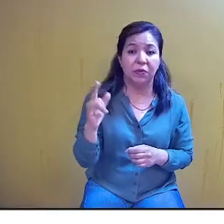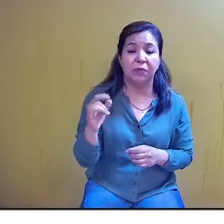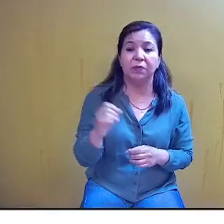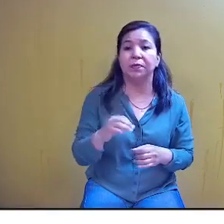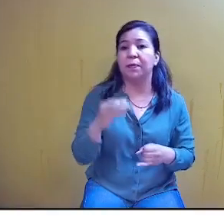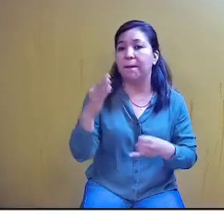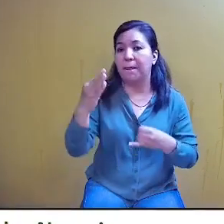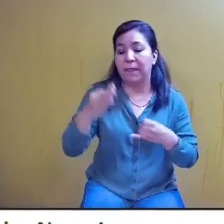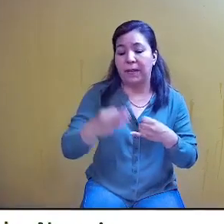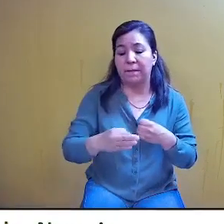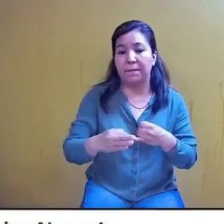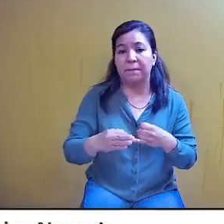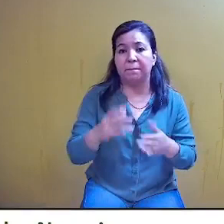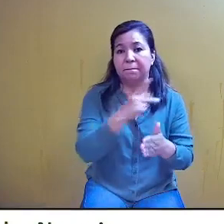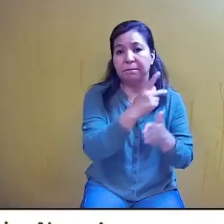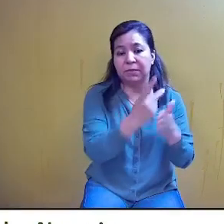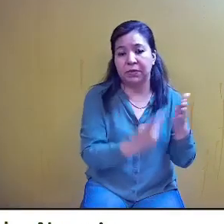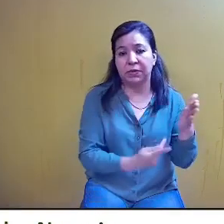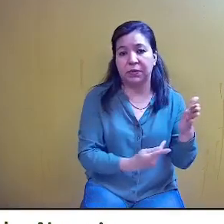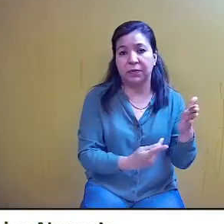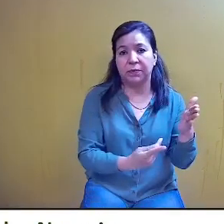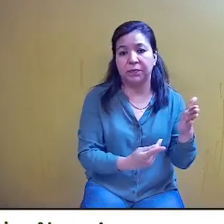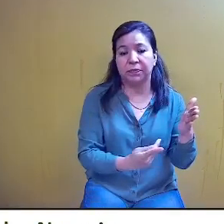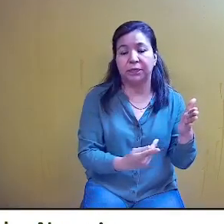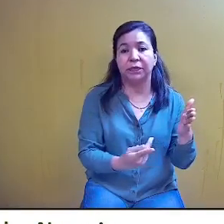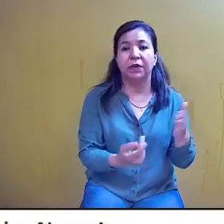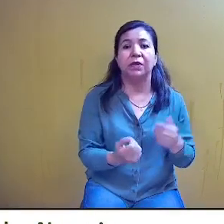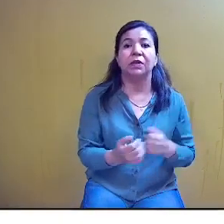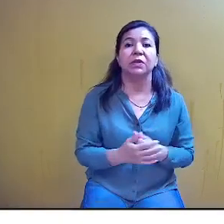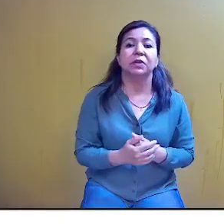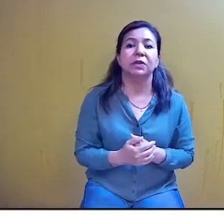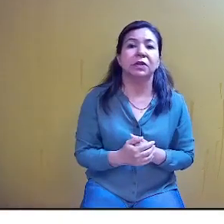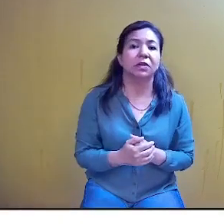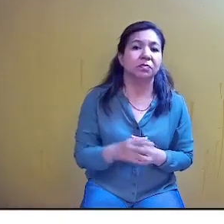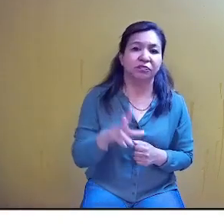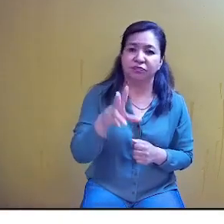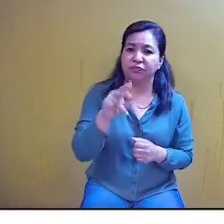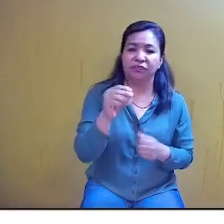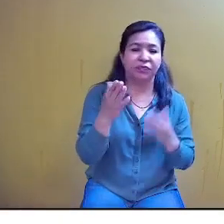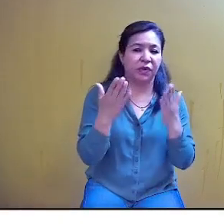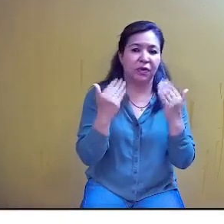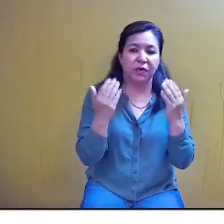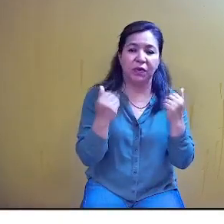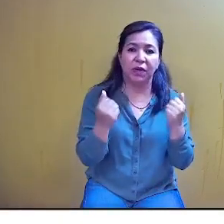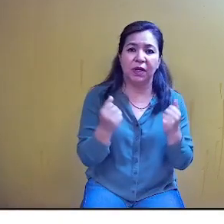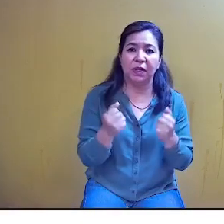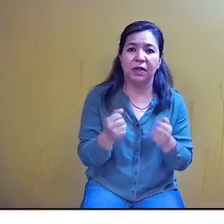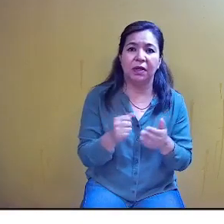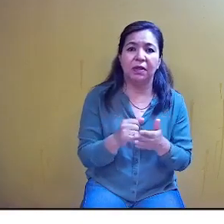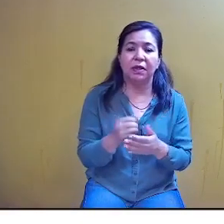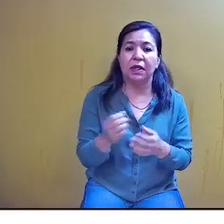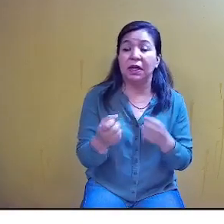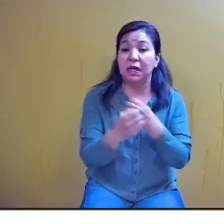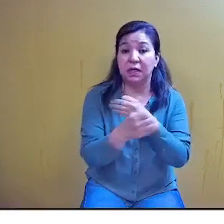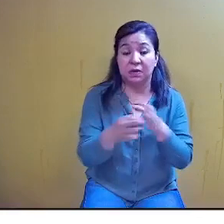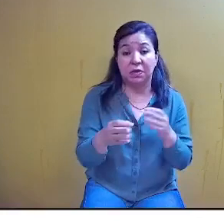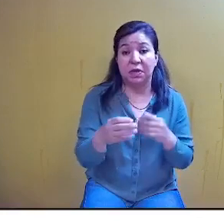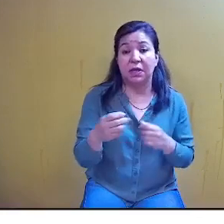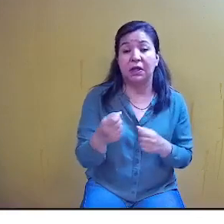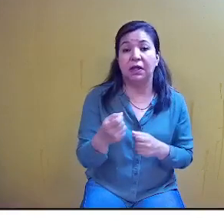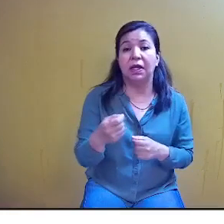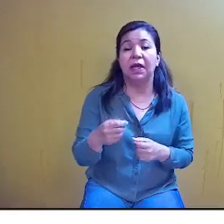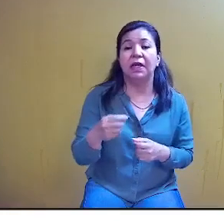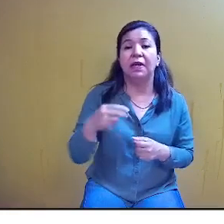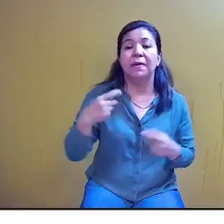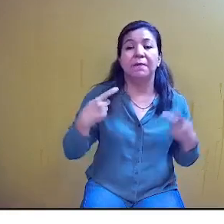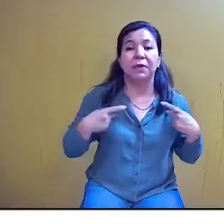puntos resolutivos. Único. Son inexistentes las infracciones atribuidas al ciudadano Joshua Cuauhtémoc Rebolledo